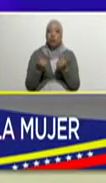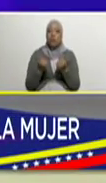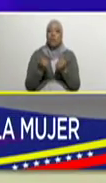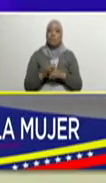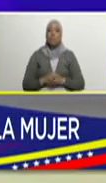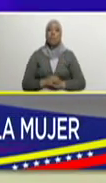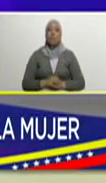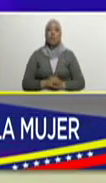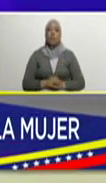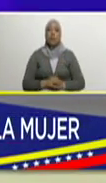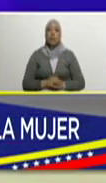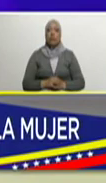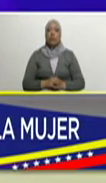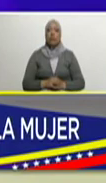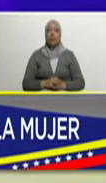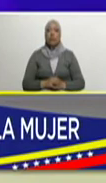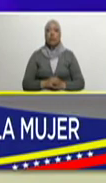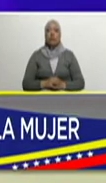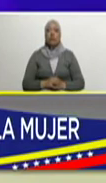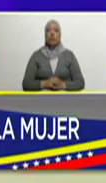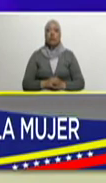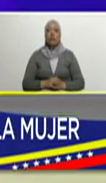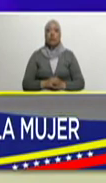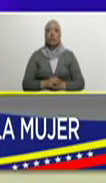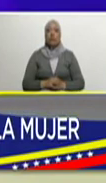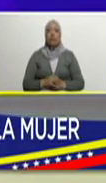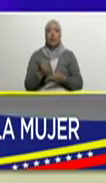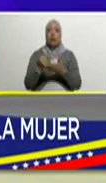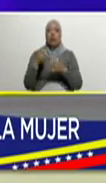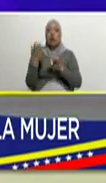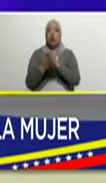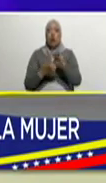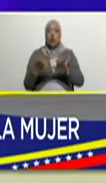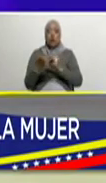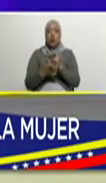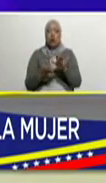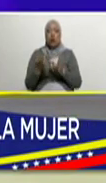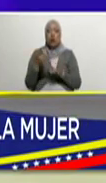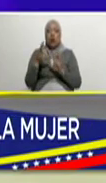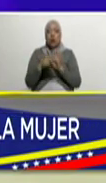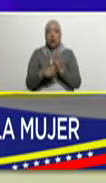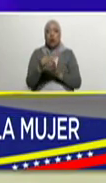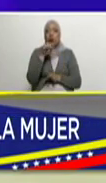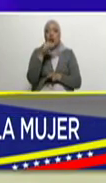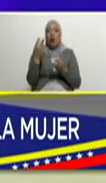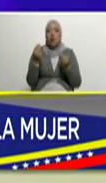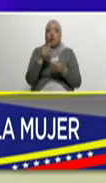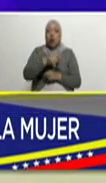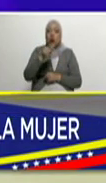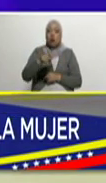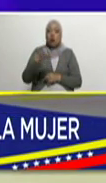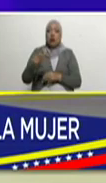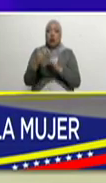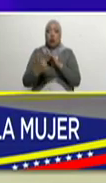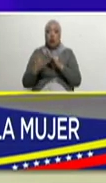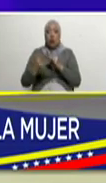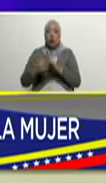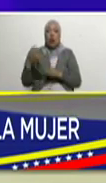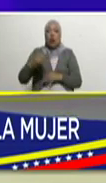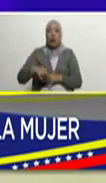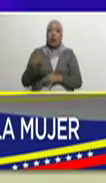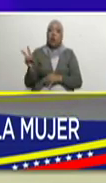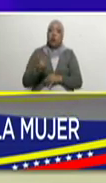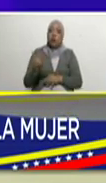financiamiento, cómo hacer para resolver todos los problemas, las trabas burocráticas que muchas veces hay en instituciones del